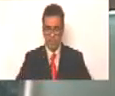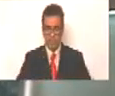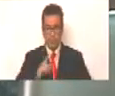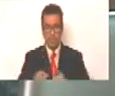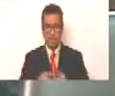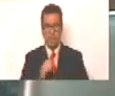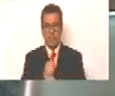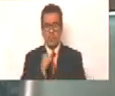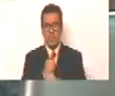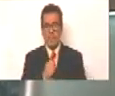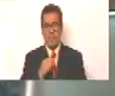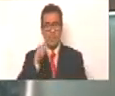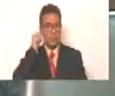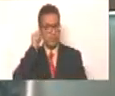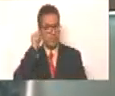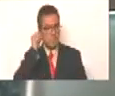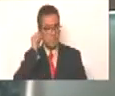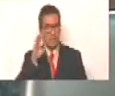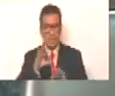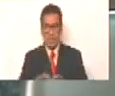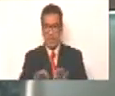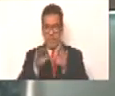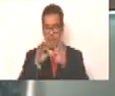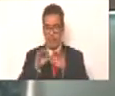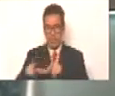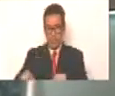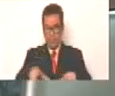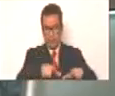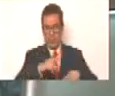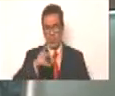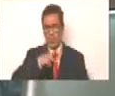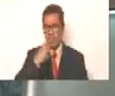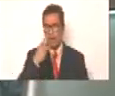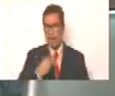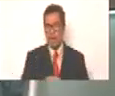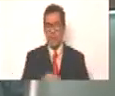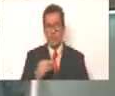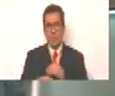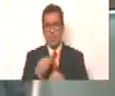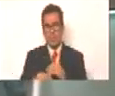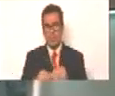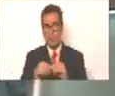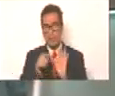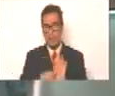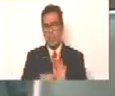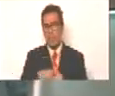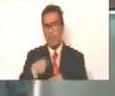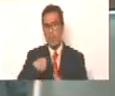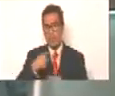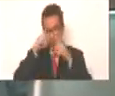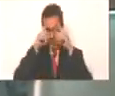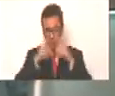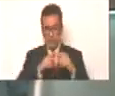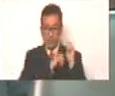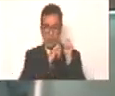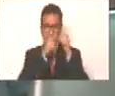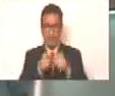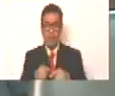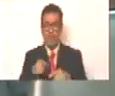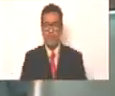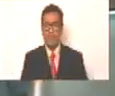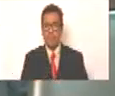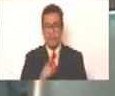de la mujer, en especial en el escenario político y en el ejercicio de los cargos de poder y de toma de decisiones. Al momento de celebrarse